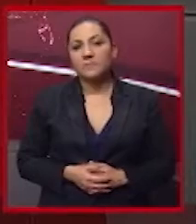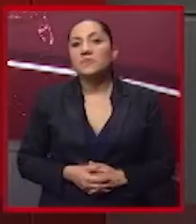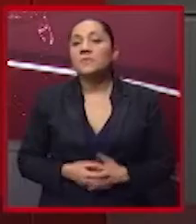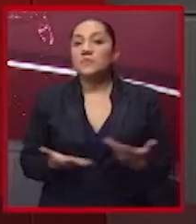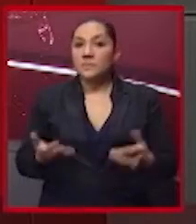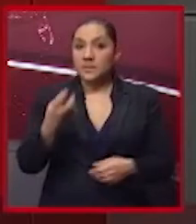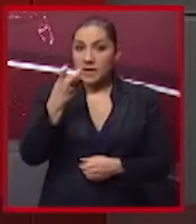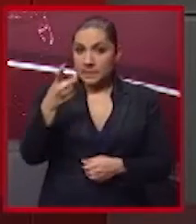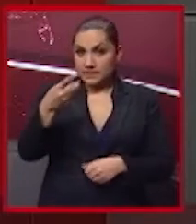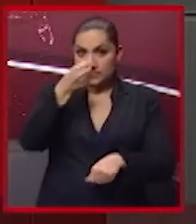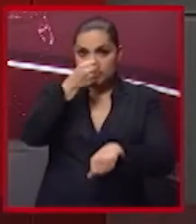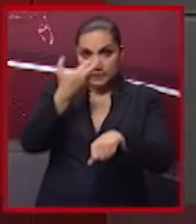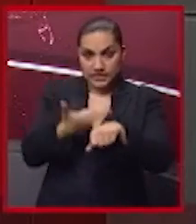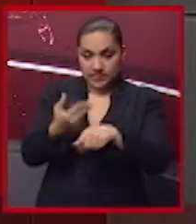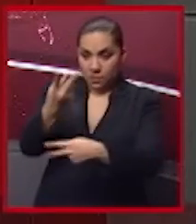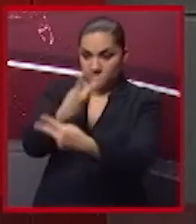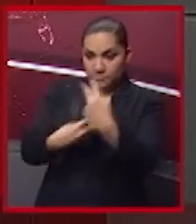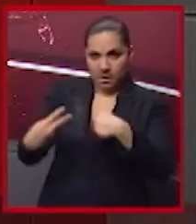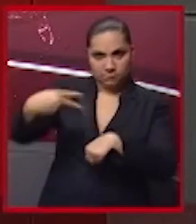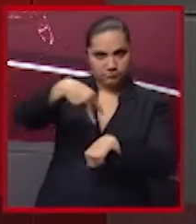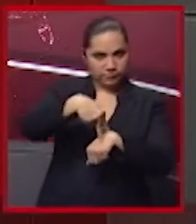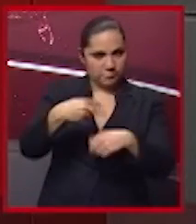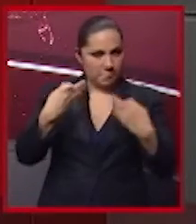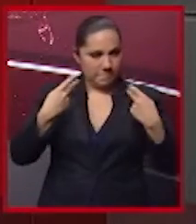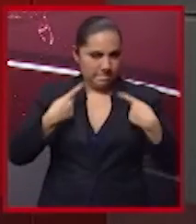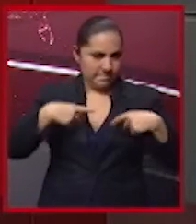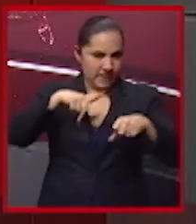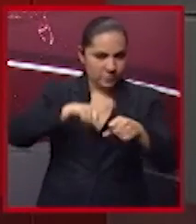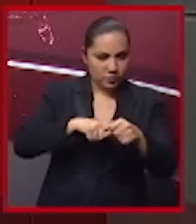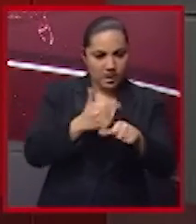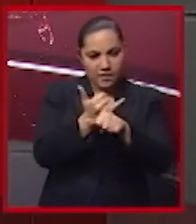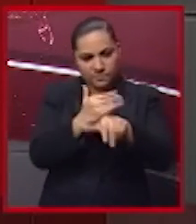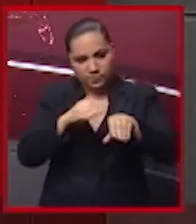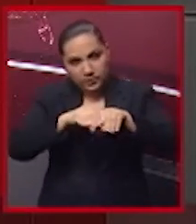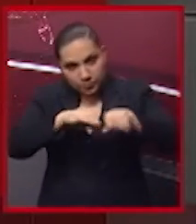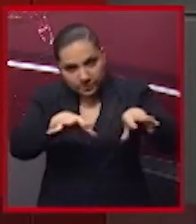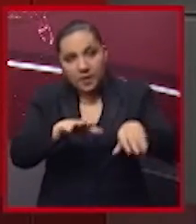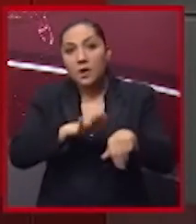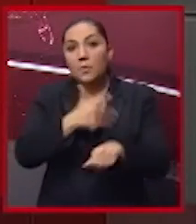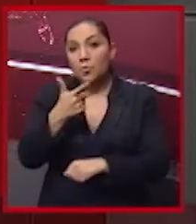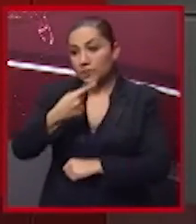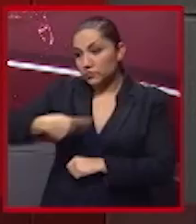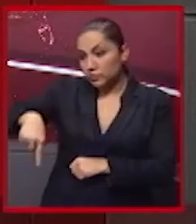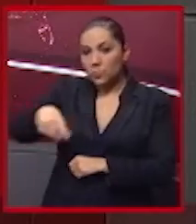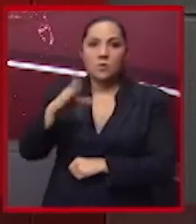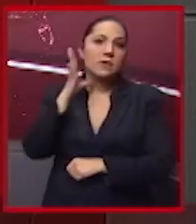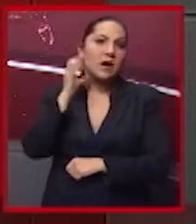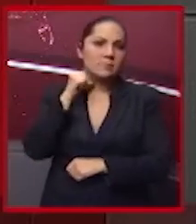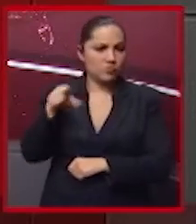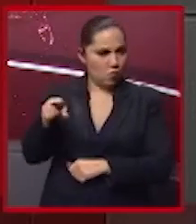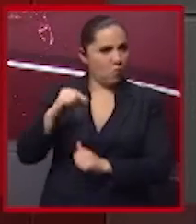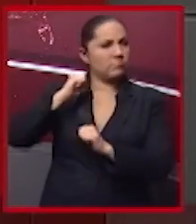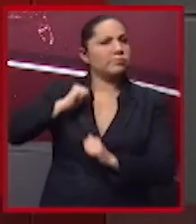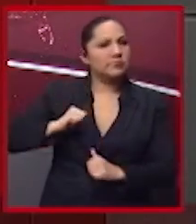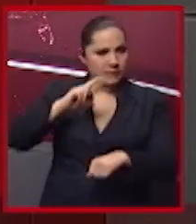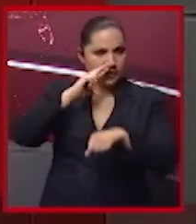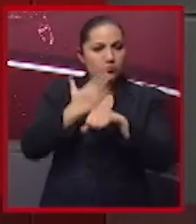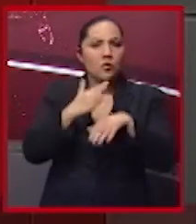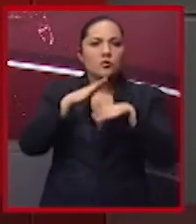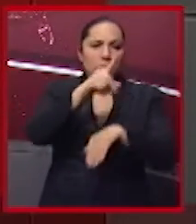Una comparecencia fundamental, toda vez que el Senado de la República tiene la facultad exclusiva de analizar la política exterior del Poder